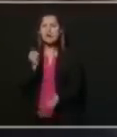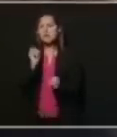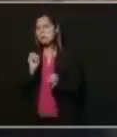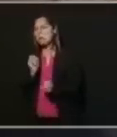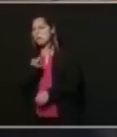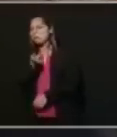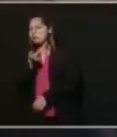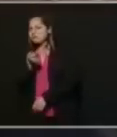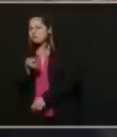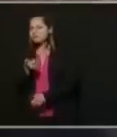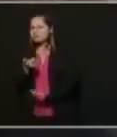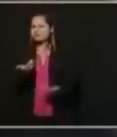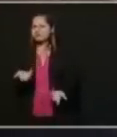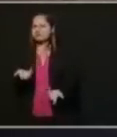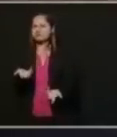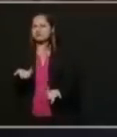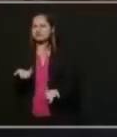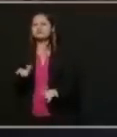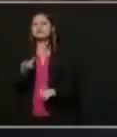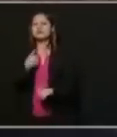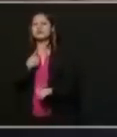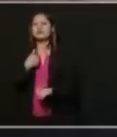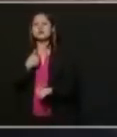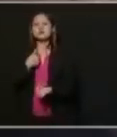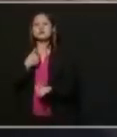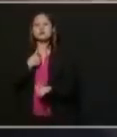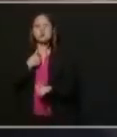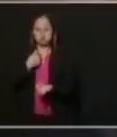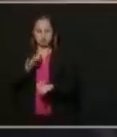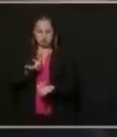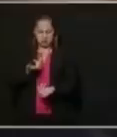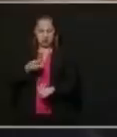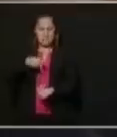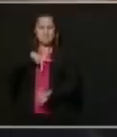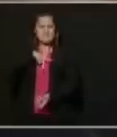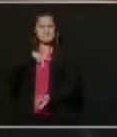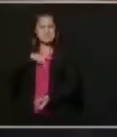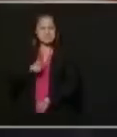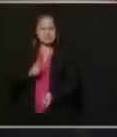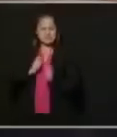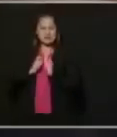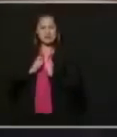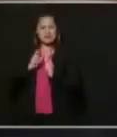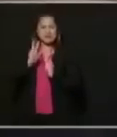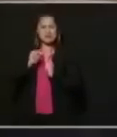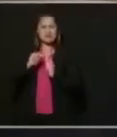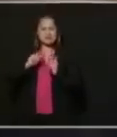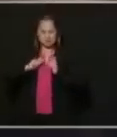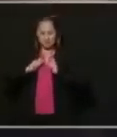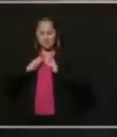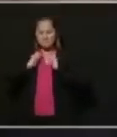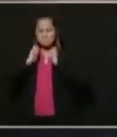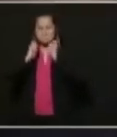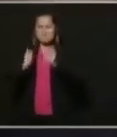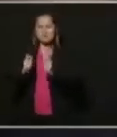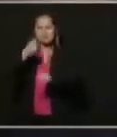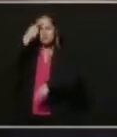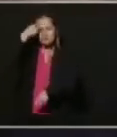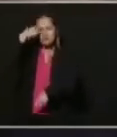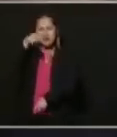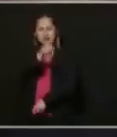Yo ya no me pertenezco. Yo soy de ustedes, soy del pueblo de